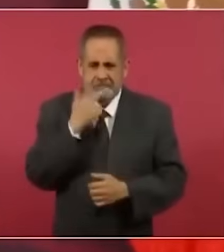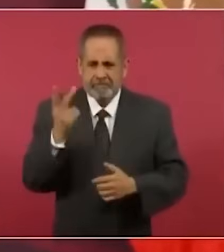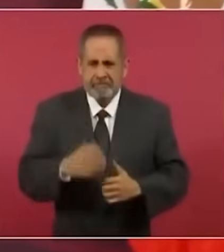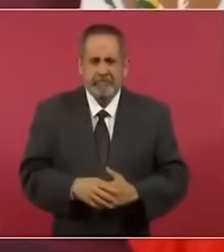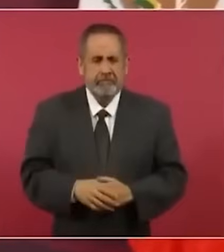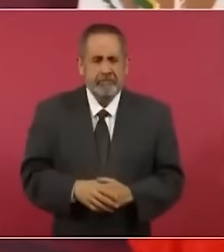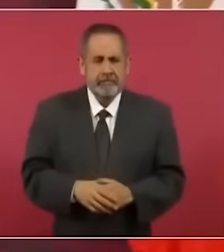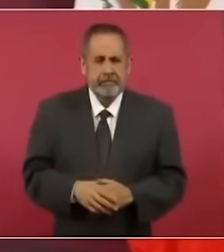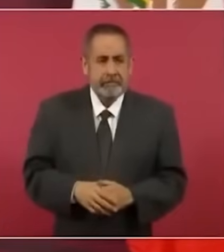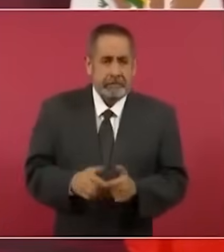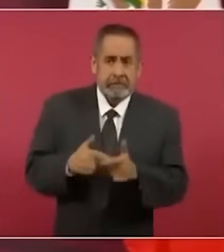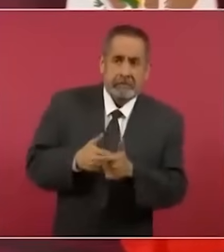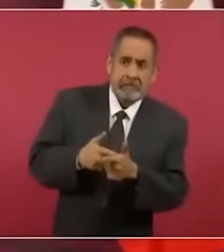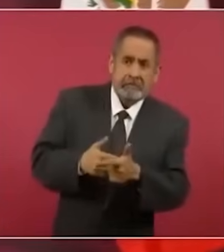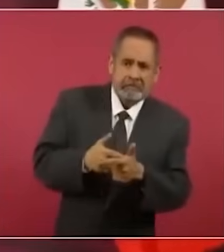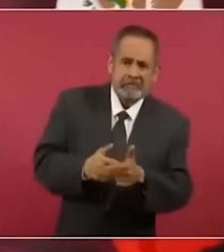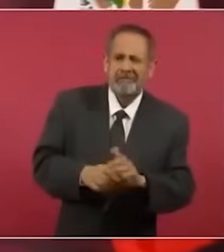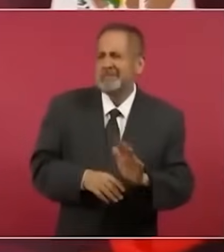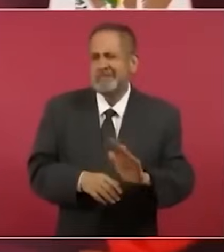que no sigan